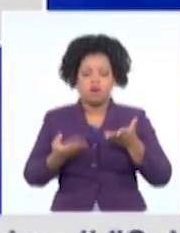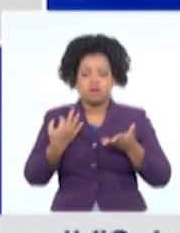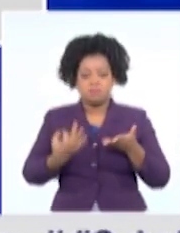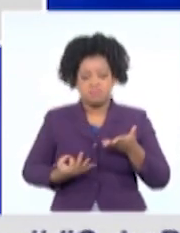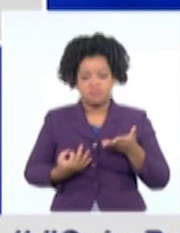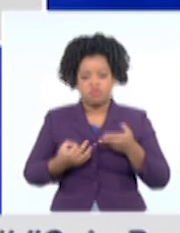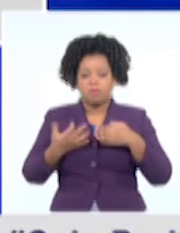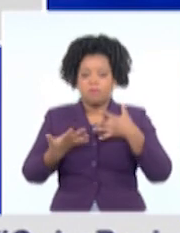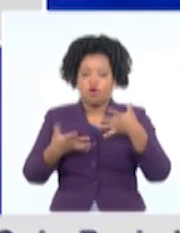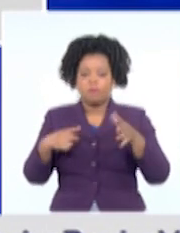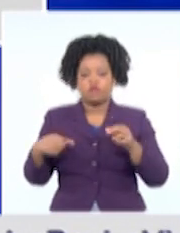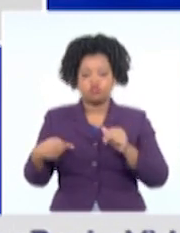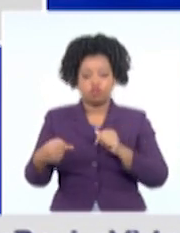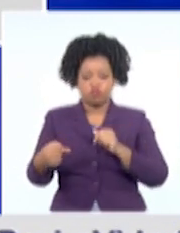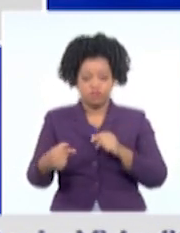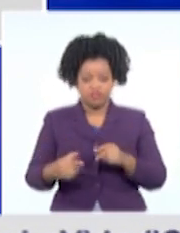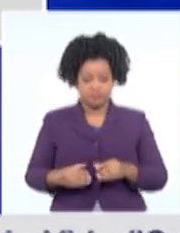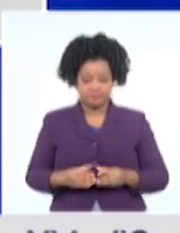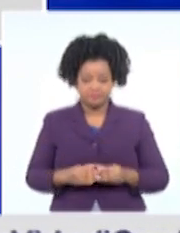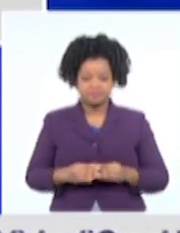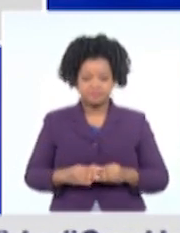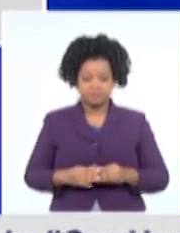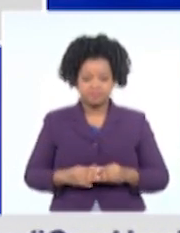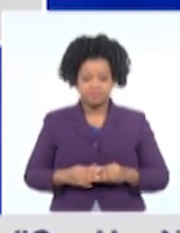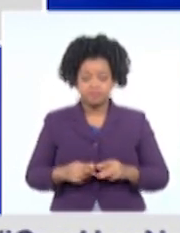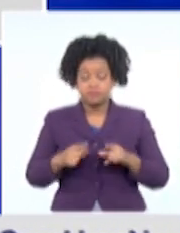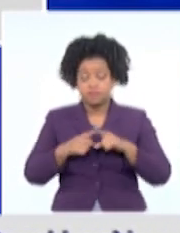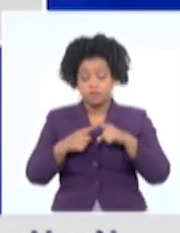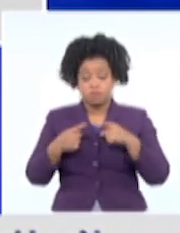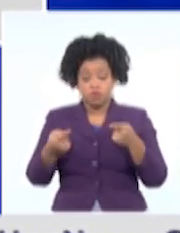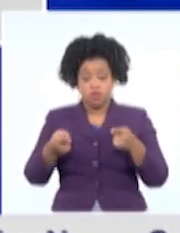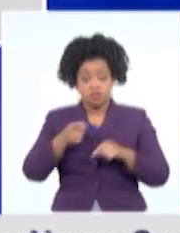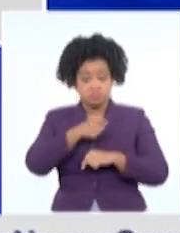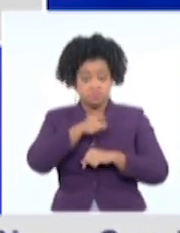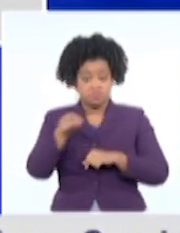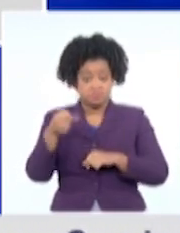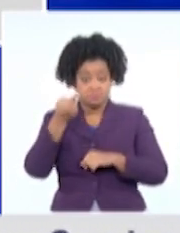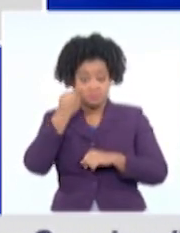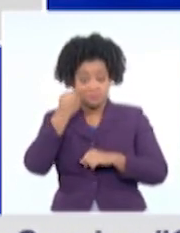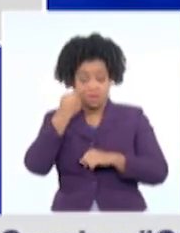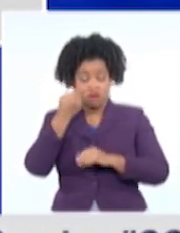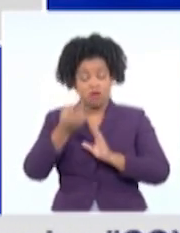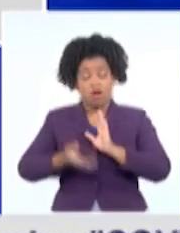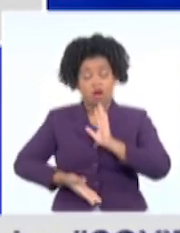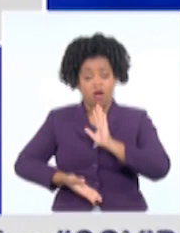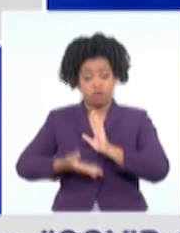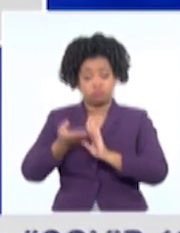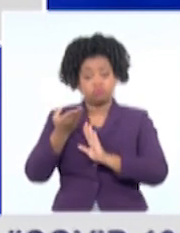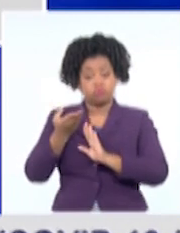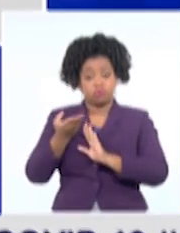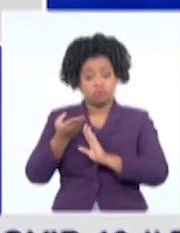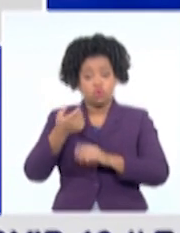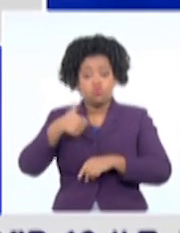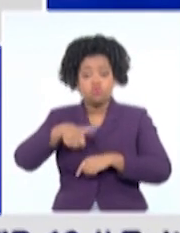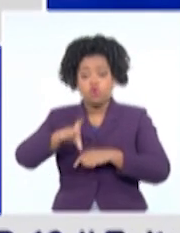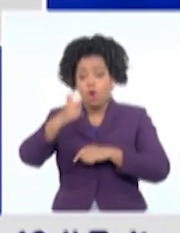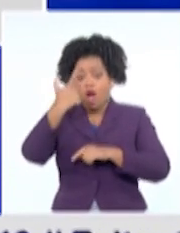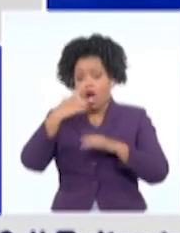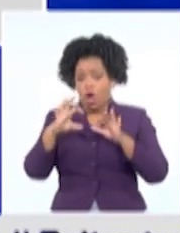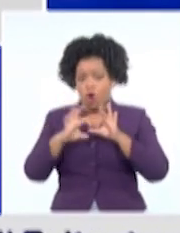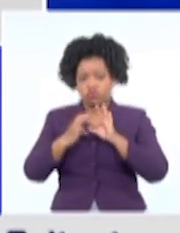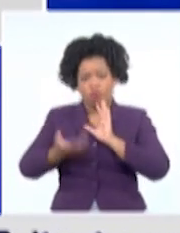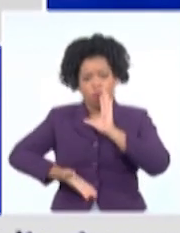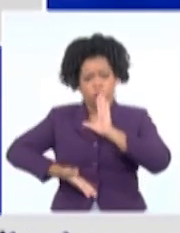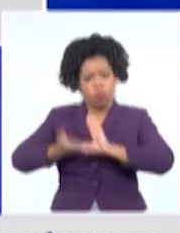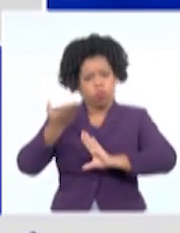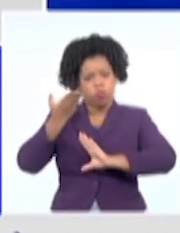promedio diario, que como ustedes ven es todavía alto. No miremos julio, agosto y septiembre, miremos